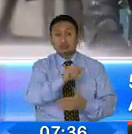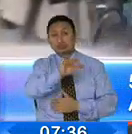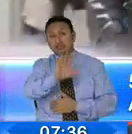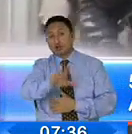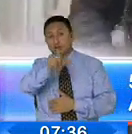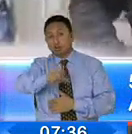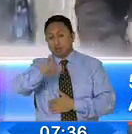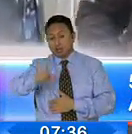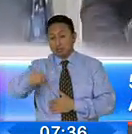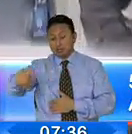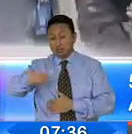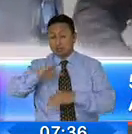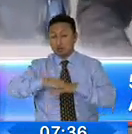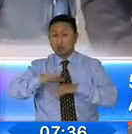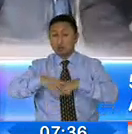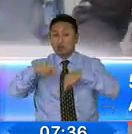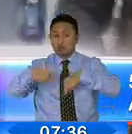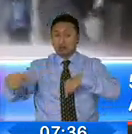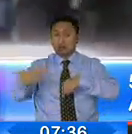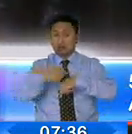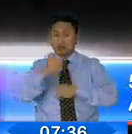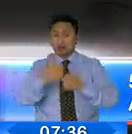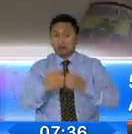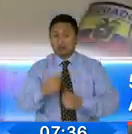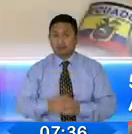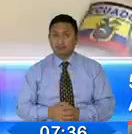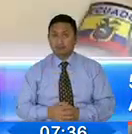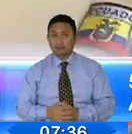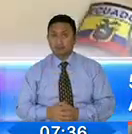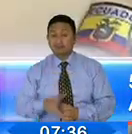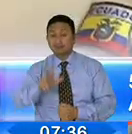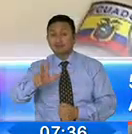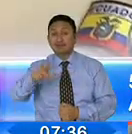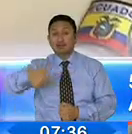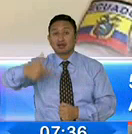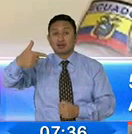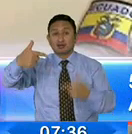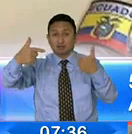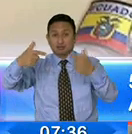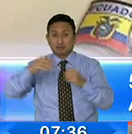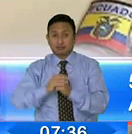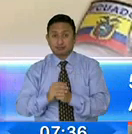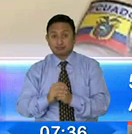personas implicadas en este suceso tres armas de fuego